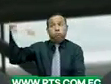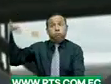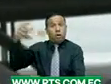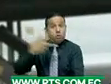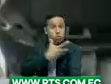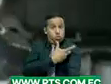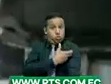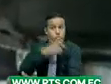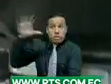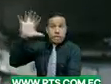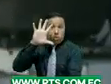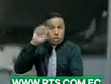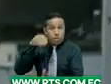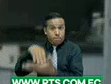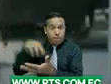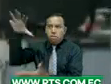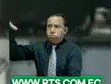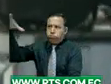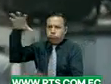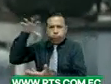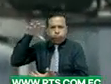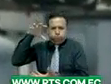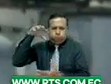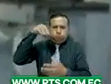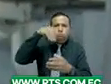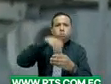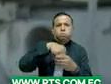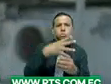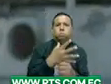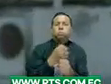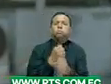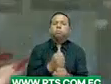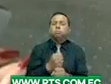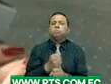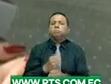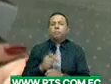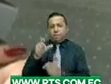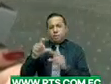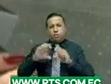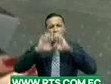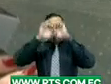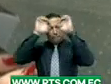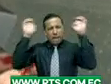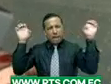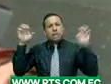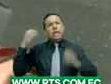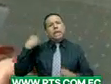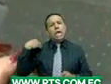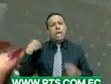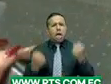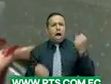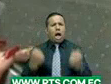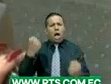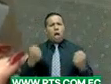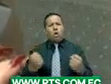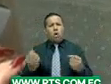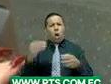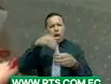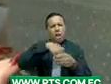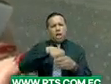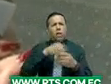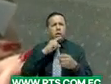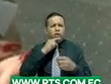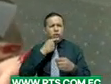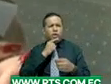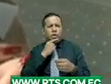esta zona lo realizará la empresa operadora logística del aeropuerto Tabacarcén, que tiene camiones refrigerados en el área. Esos